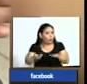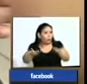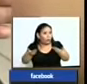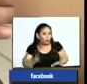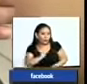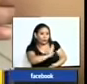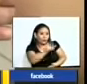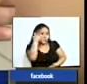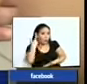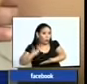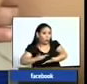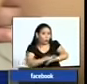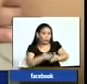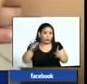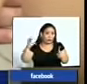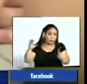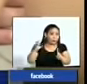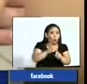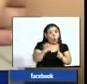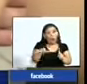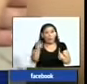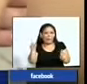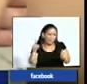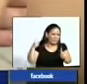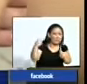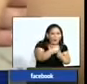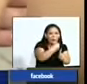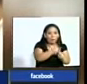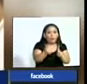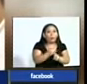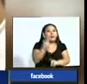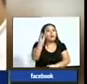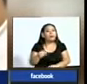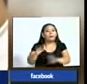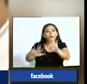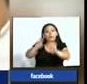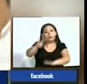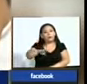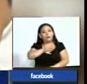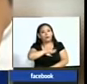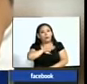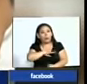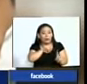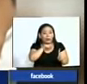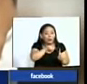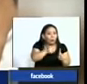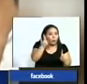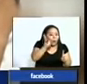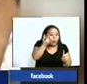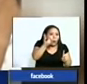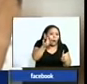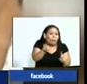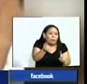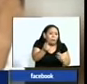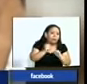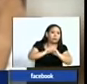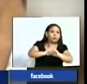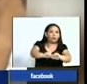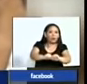que fue víctima su hijo. Los hechos sucedieron el pasado 17 de septiembre y el joven estuvo a punto de perder la vida.